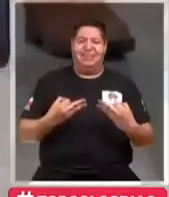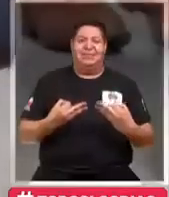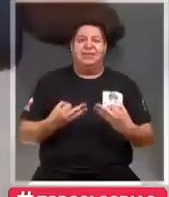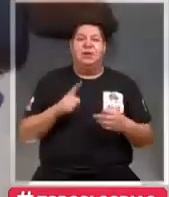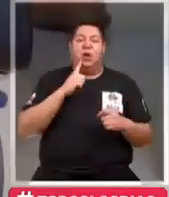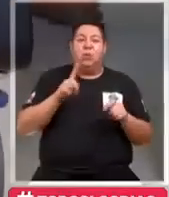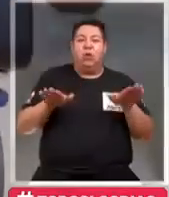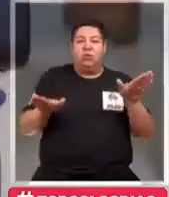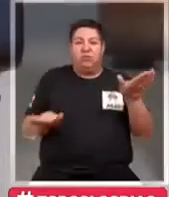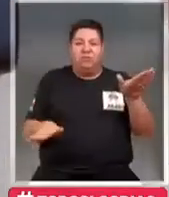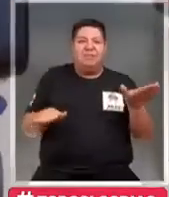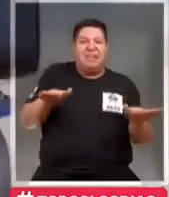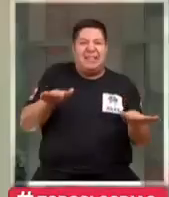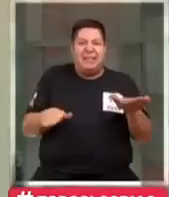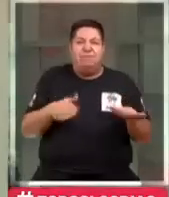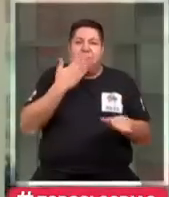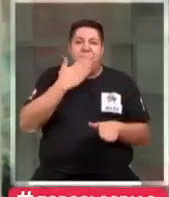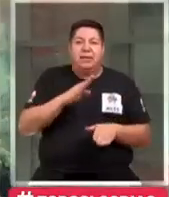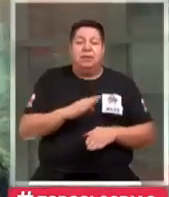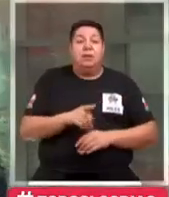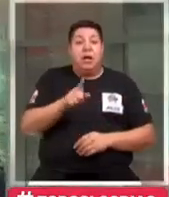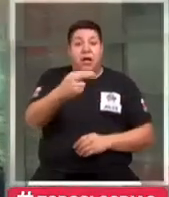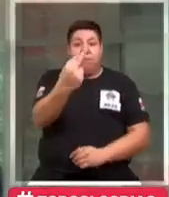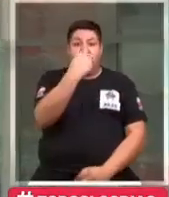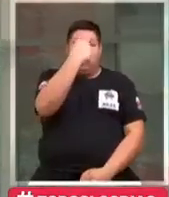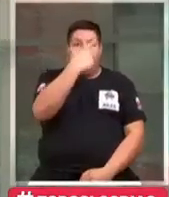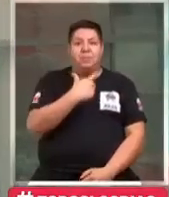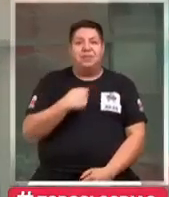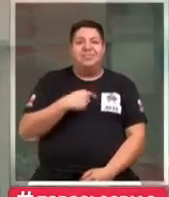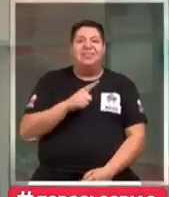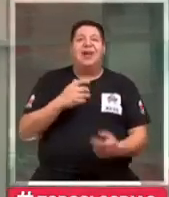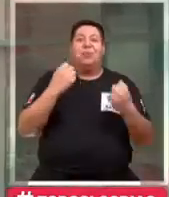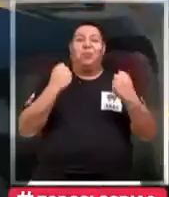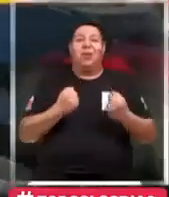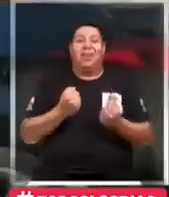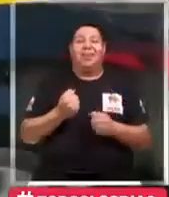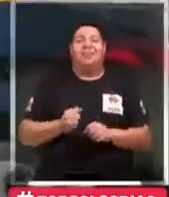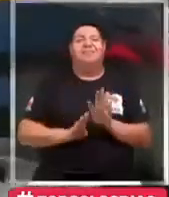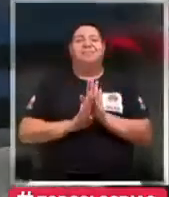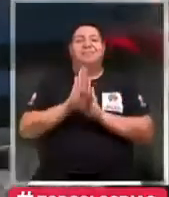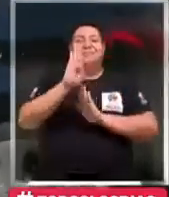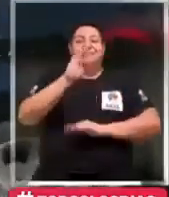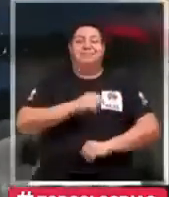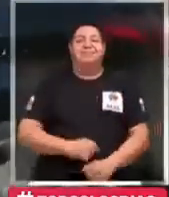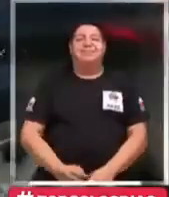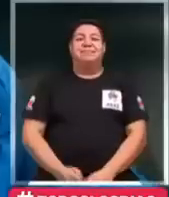el equilibrio, y se dio cuenta que realmente podía.